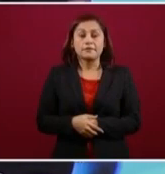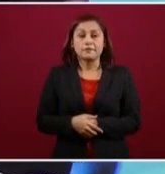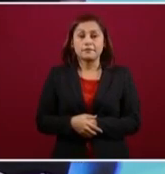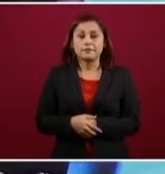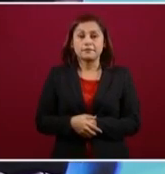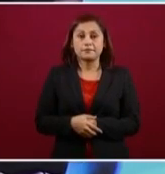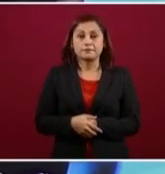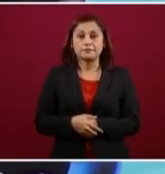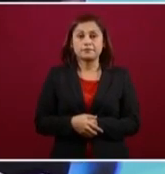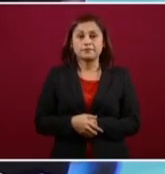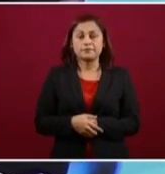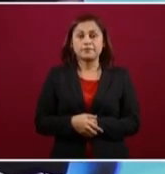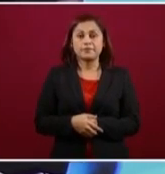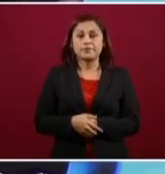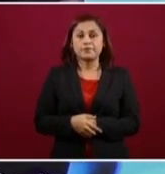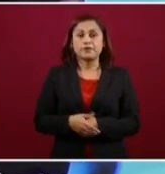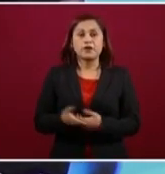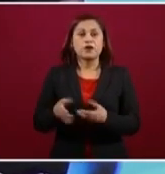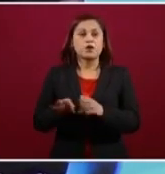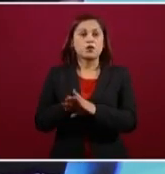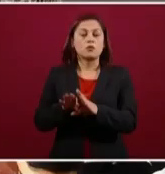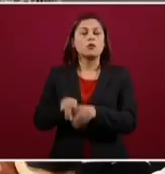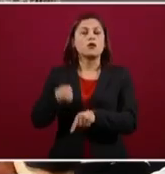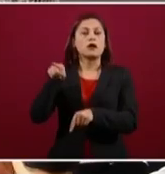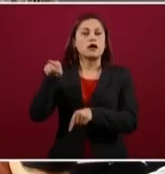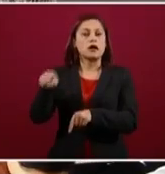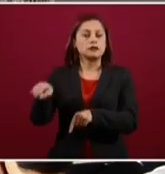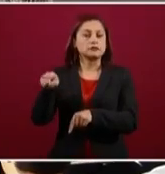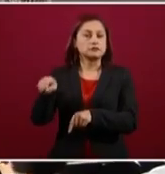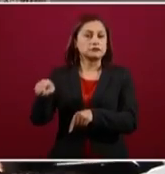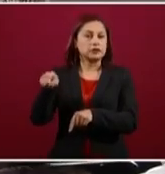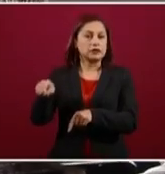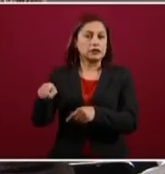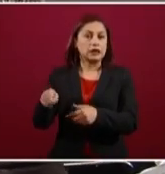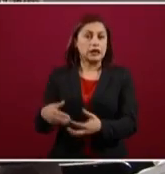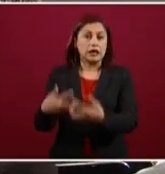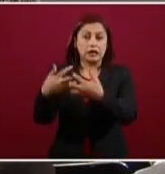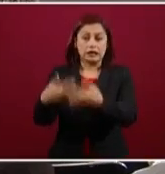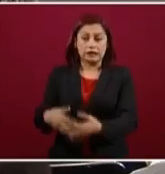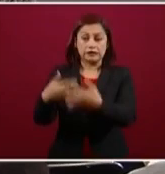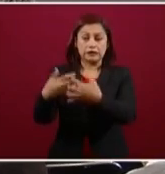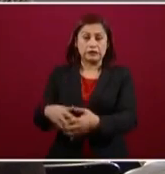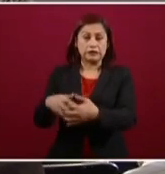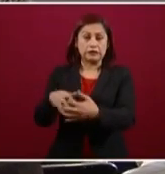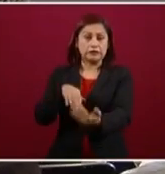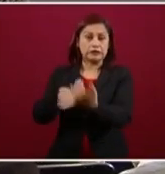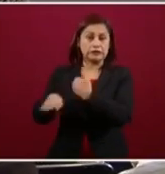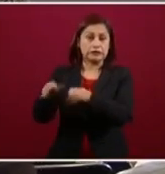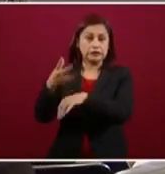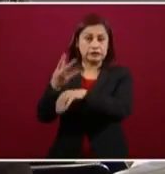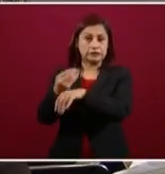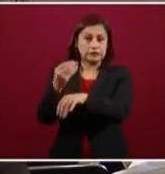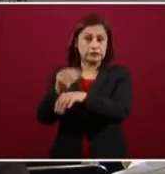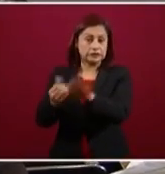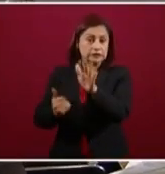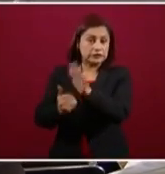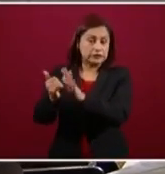No es uso de maquinaria para la construcción de caminos, sino